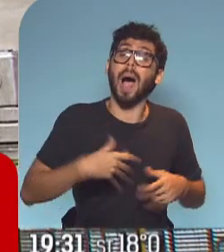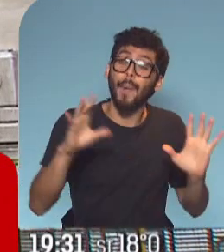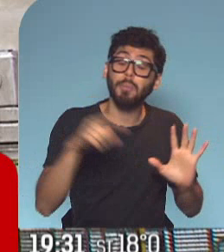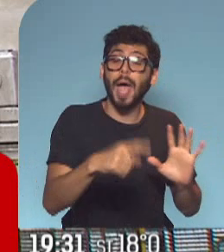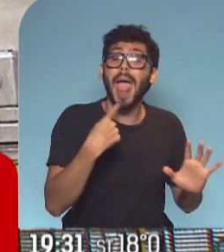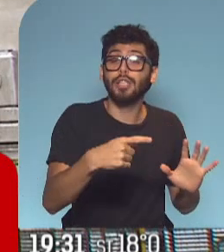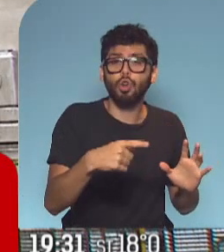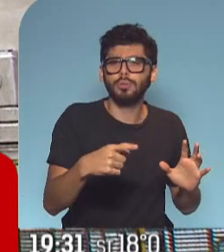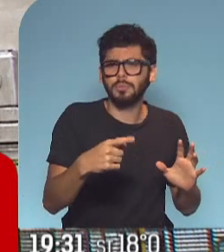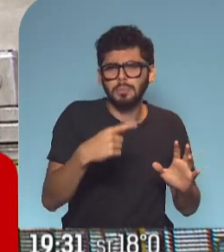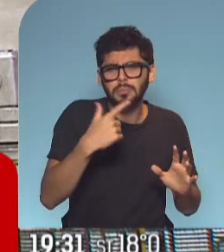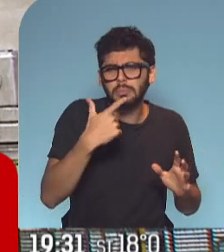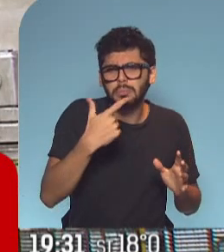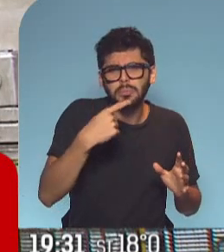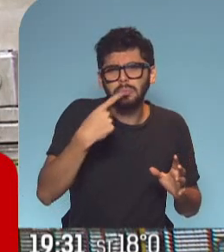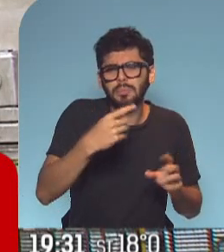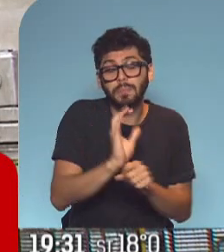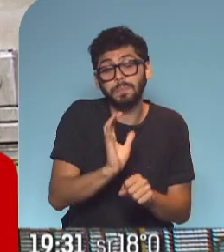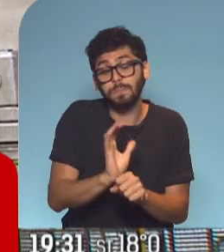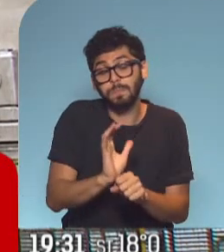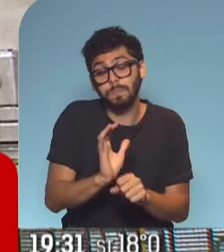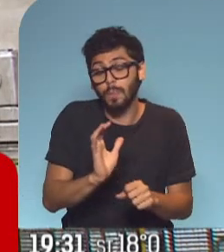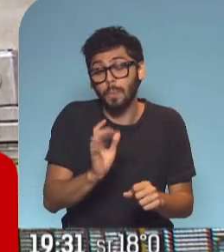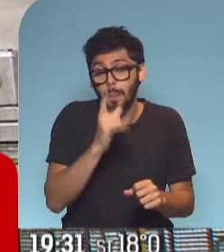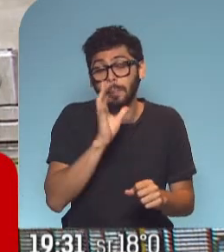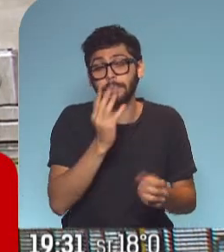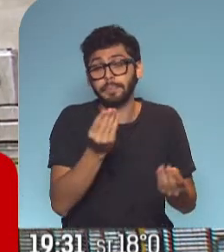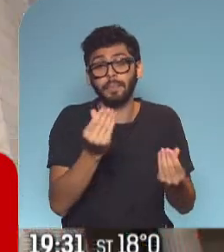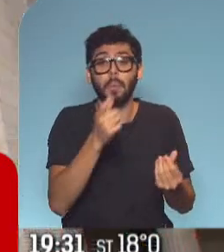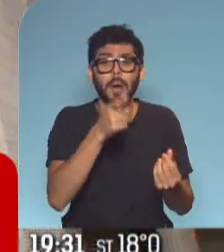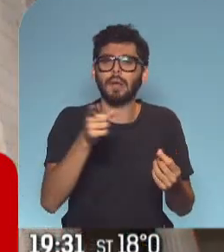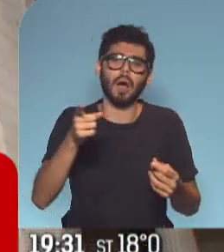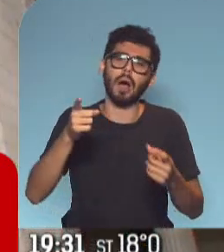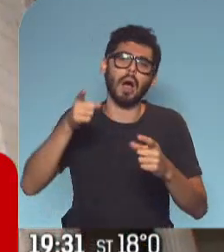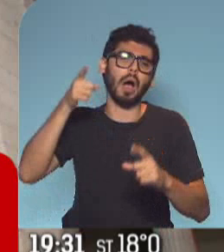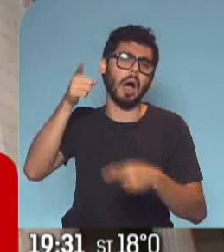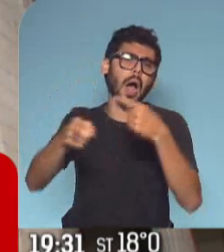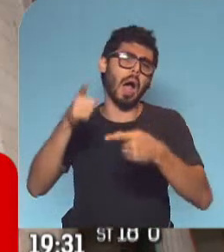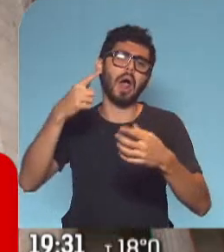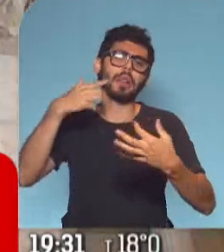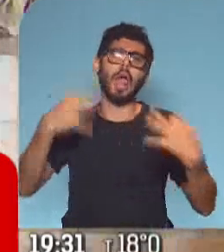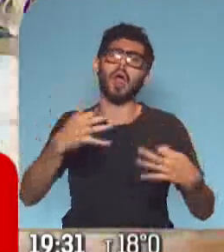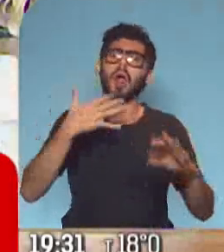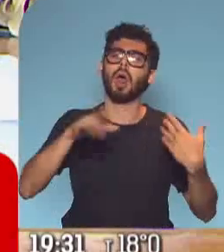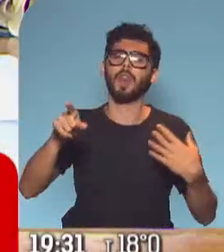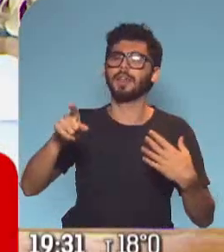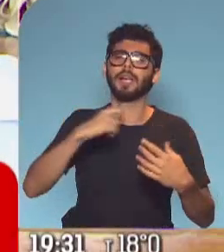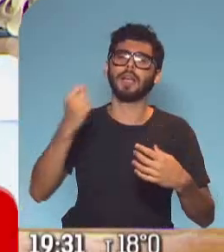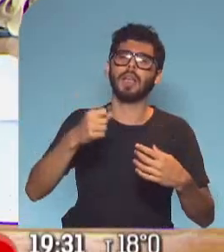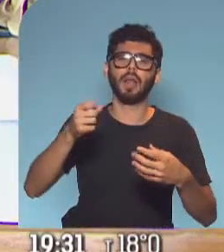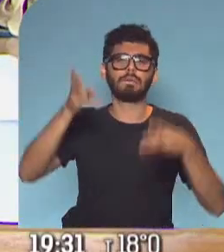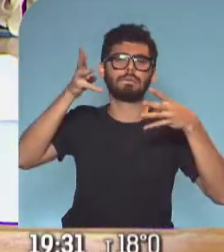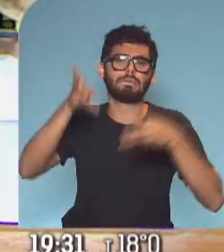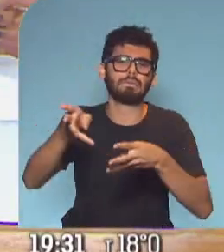discurso rápidamente como spoilers podría salir a decir vueltas un ataque a la justicia genera un ataque punto quieren una embestida contra el poder